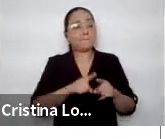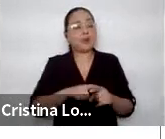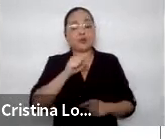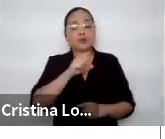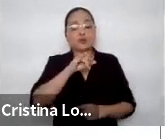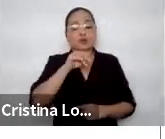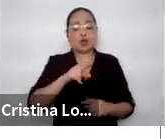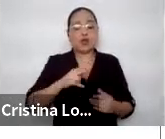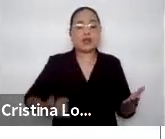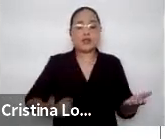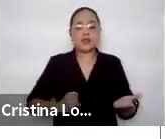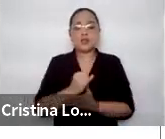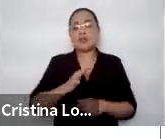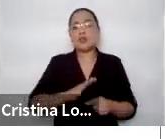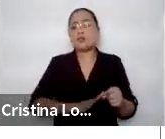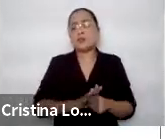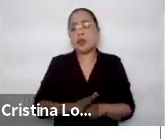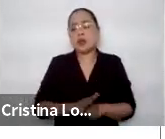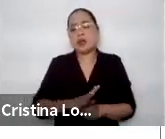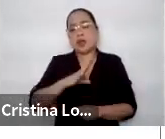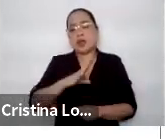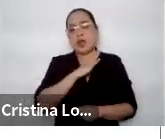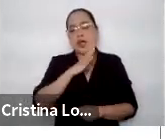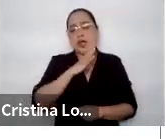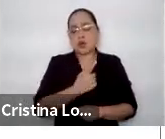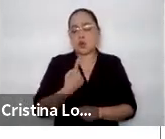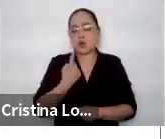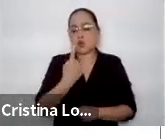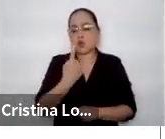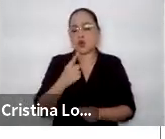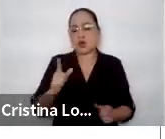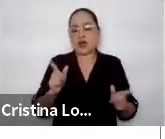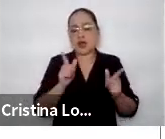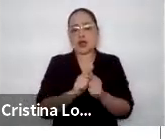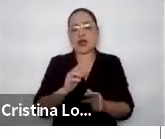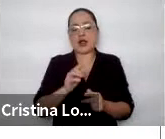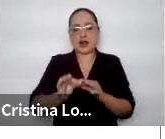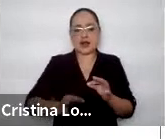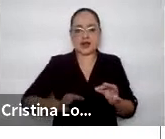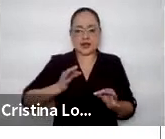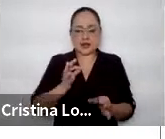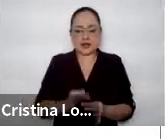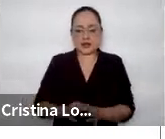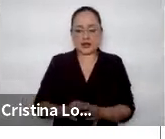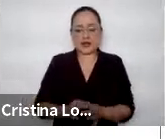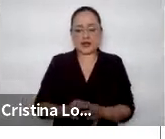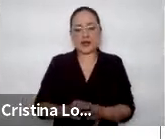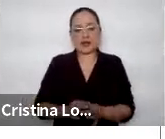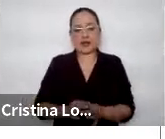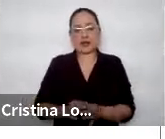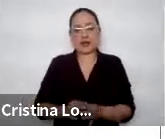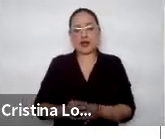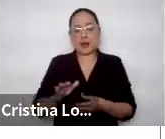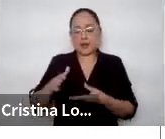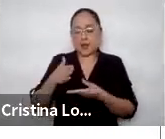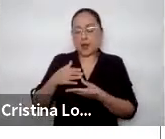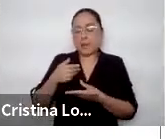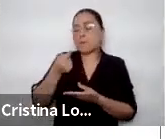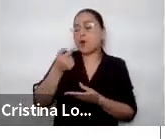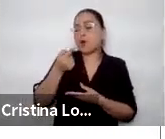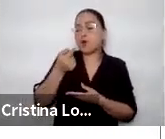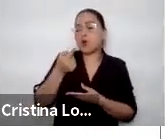a sacar una publicación que va a ser bastante más pequeña, ¿sí? De grosor, de número de páginas, pero va a